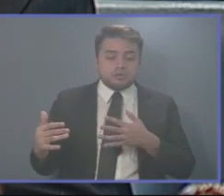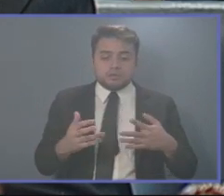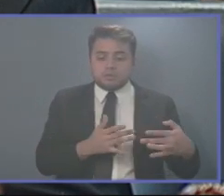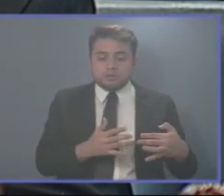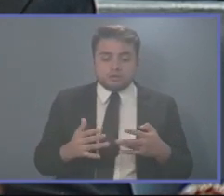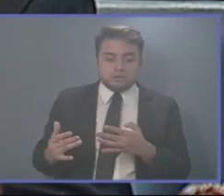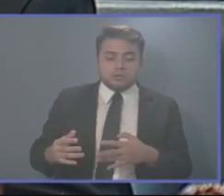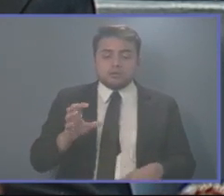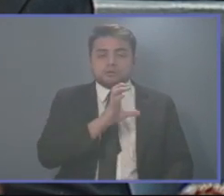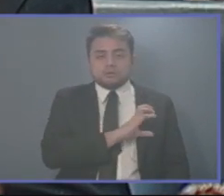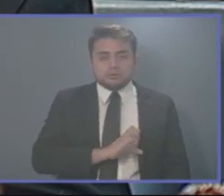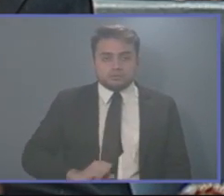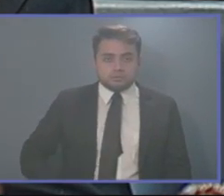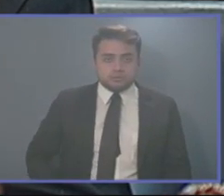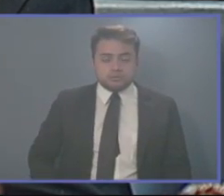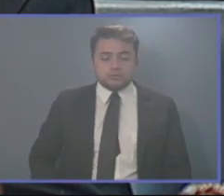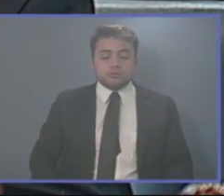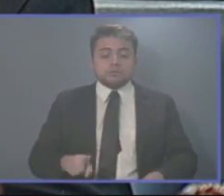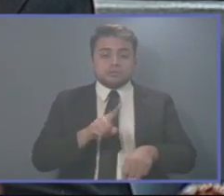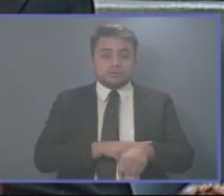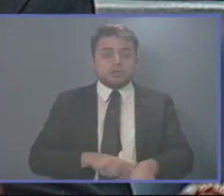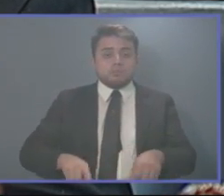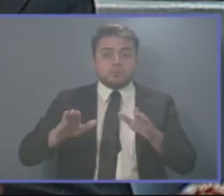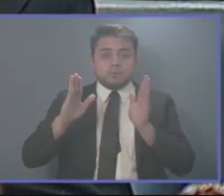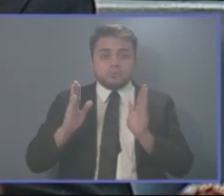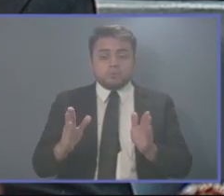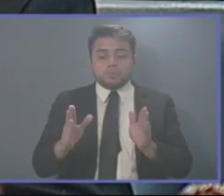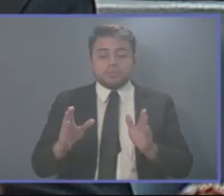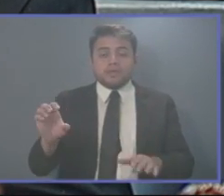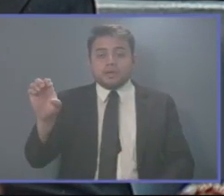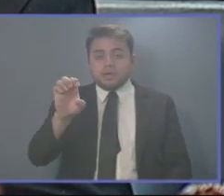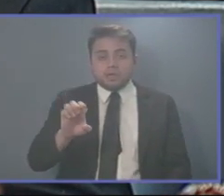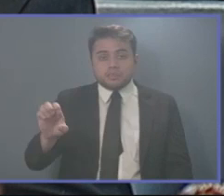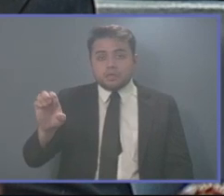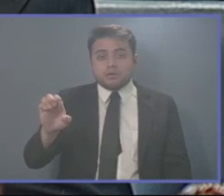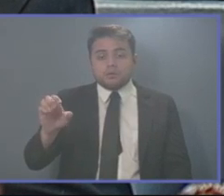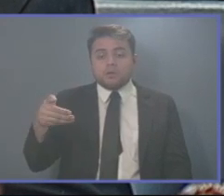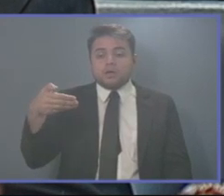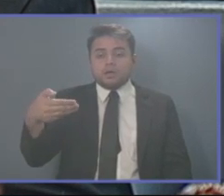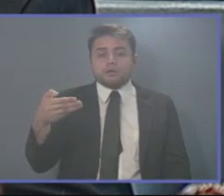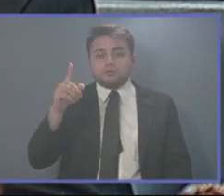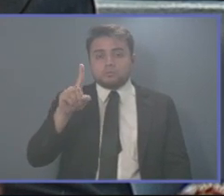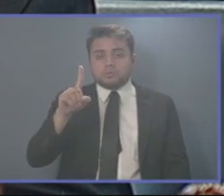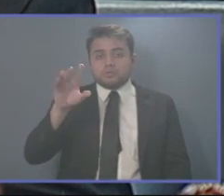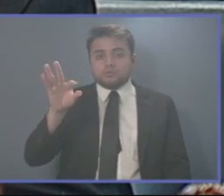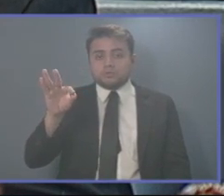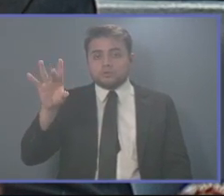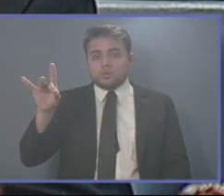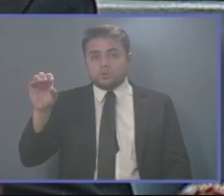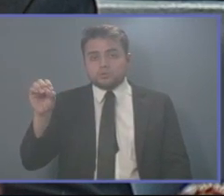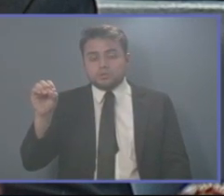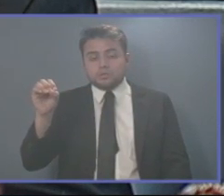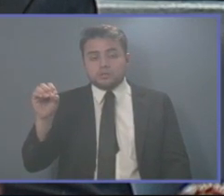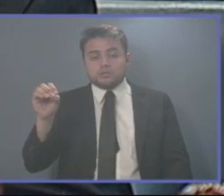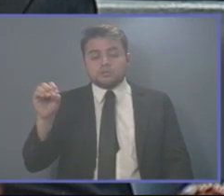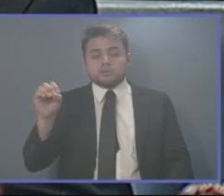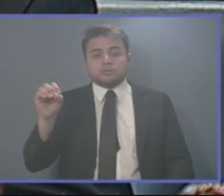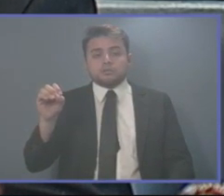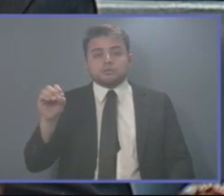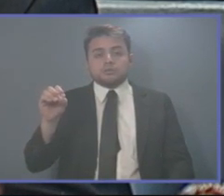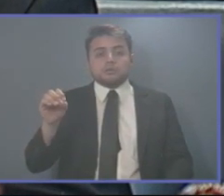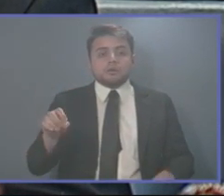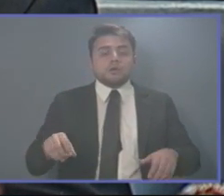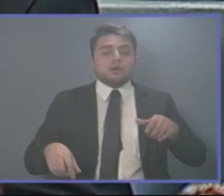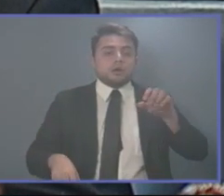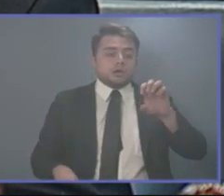del salvador del primero de enero de 1980 al 16 de enero de 1992